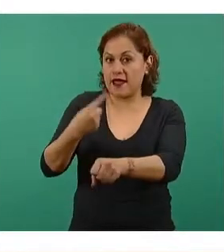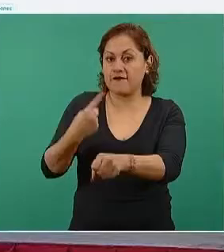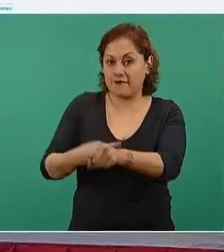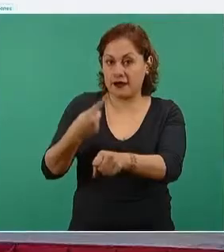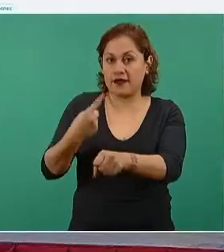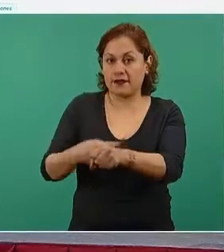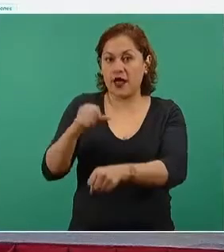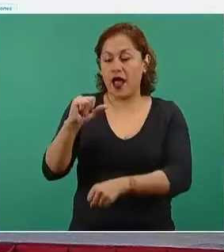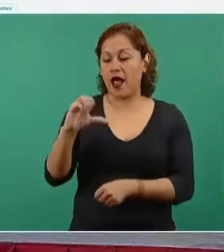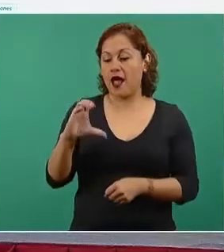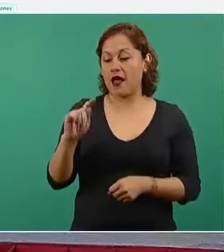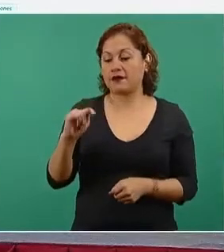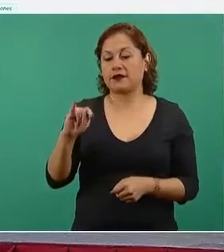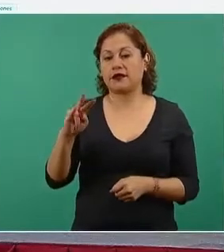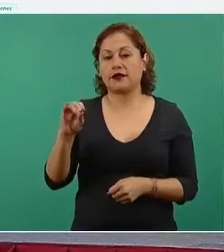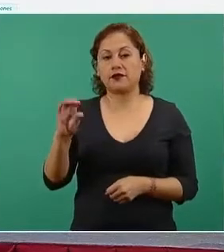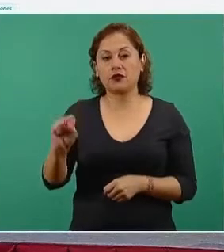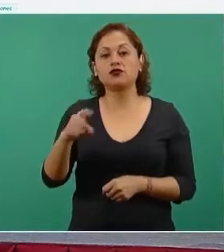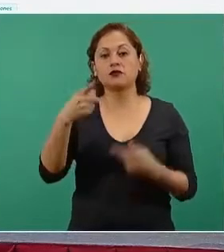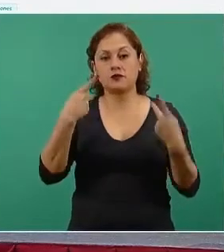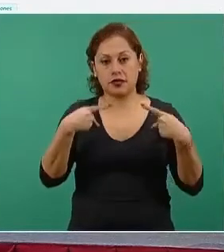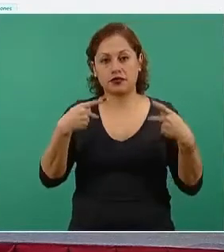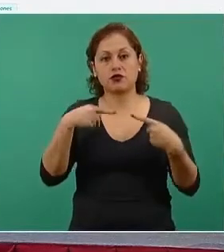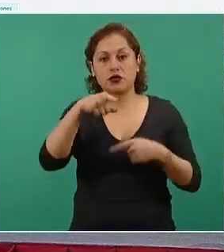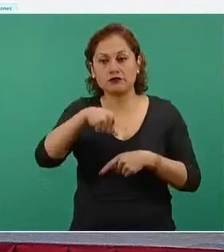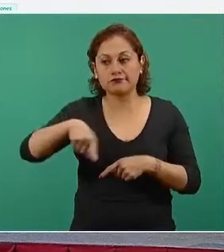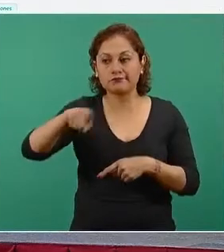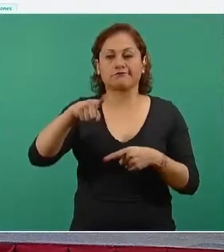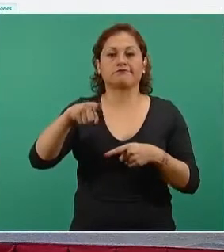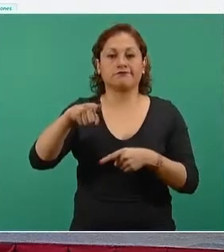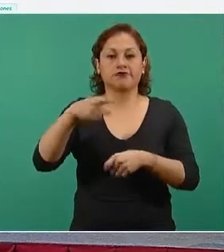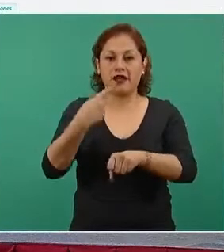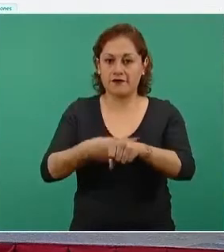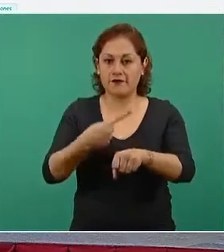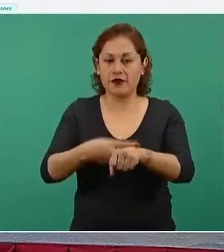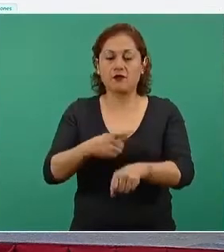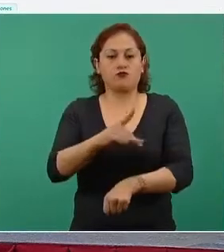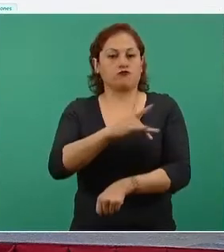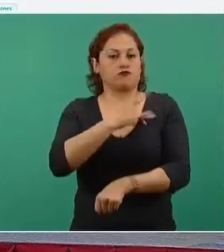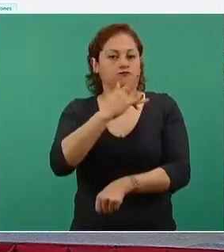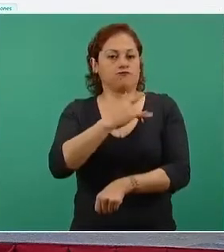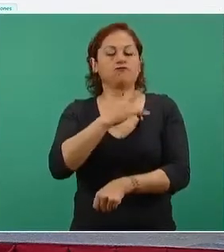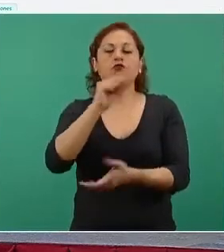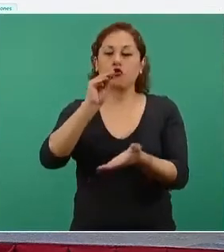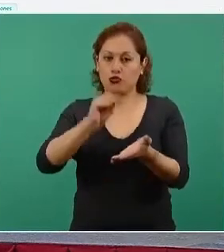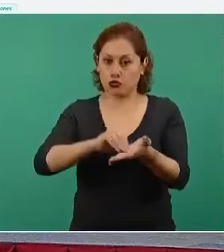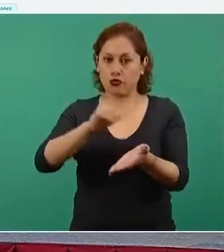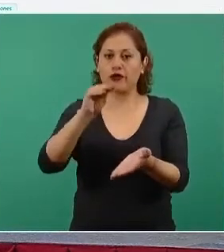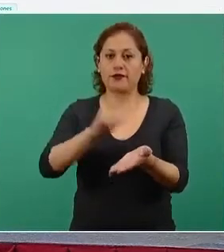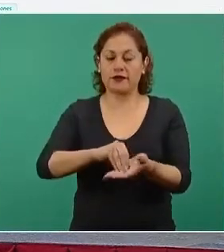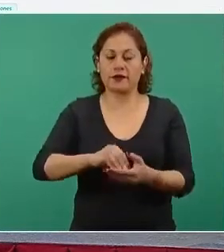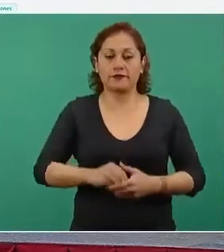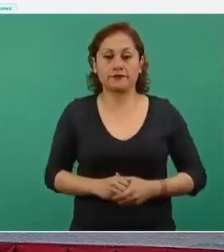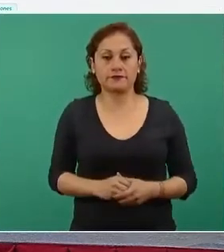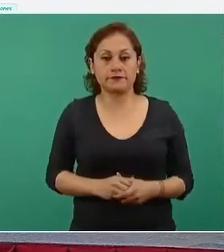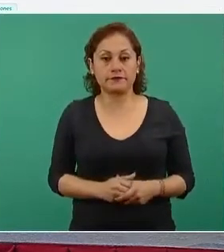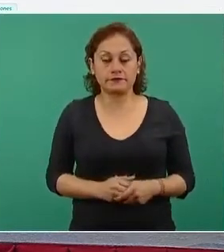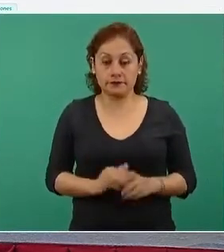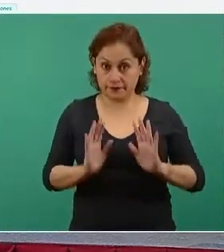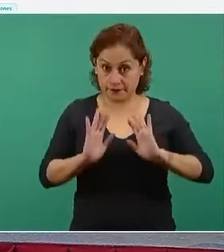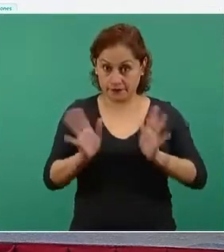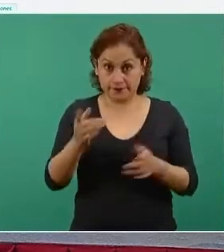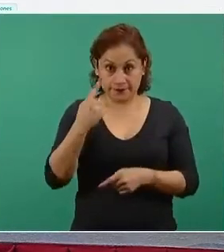la enfermedad y que en algún momento dado incluso podrían seguir presentando signos y síntomas de esta infección. Dicho esto,